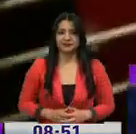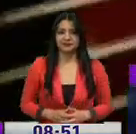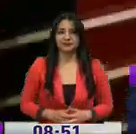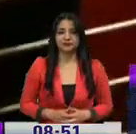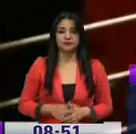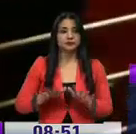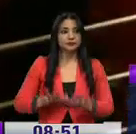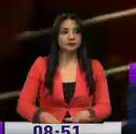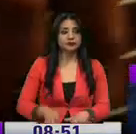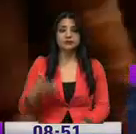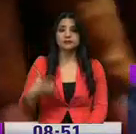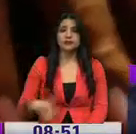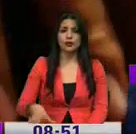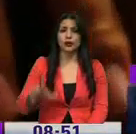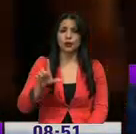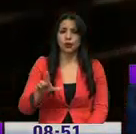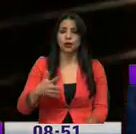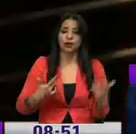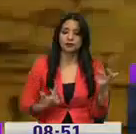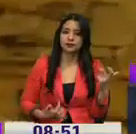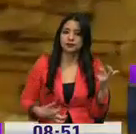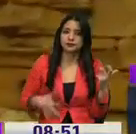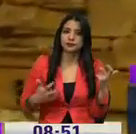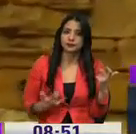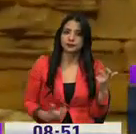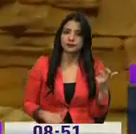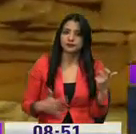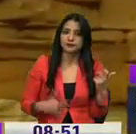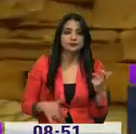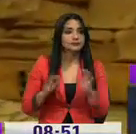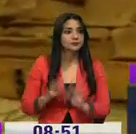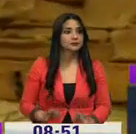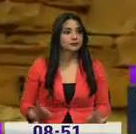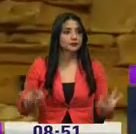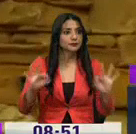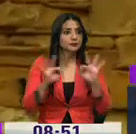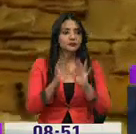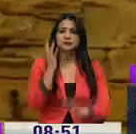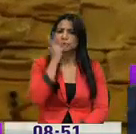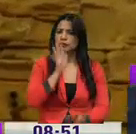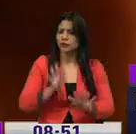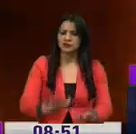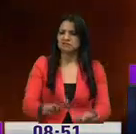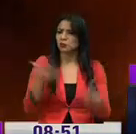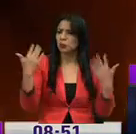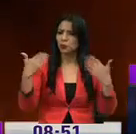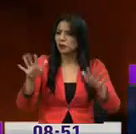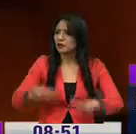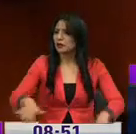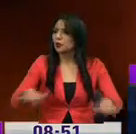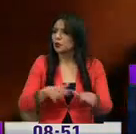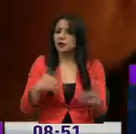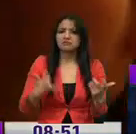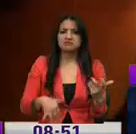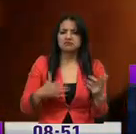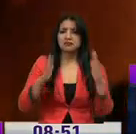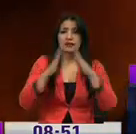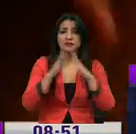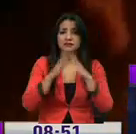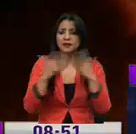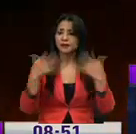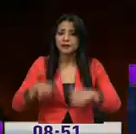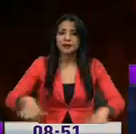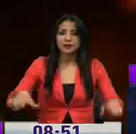Loja, tocar guitarra, tocar cualquier instrumento es algo que se ve con mucha normalidad en cualquier casa, en cualquier rincón